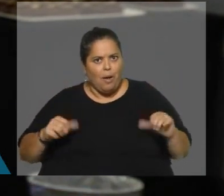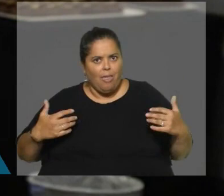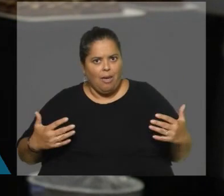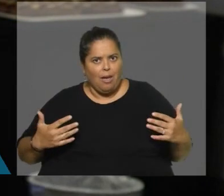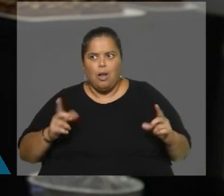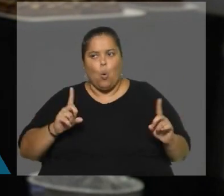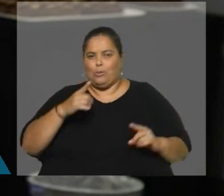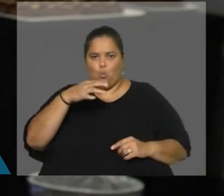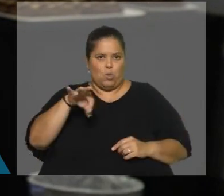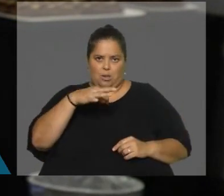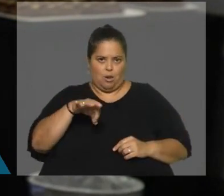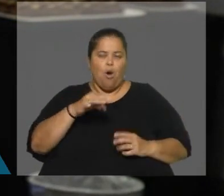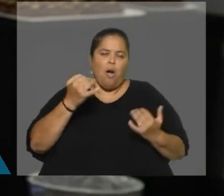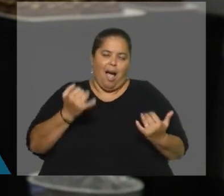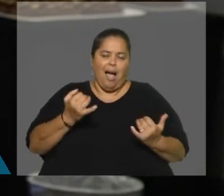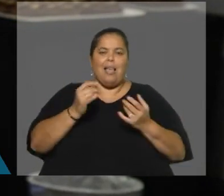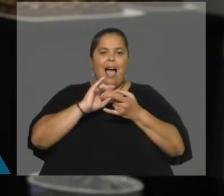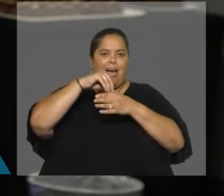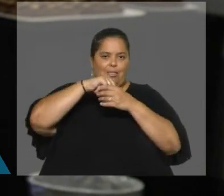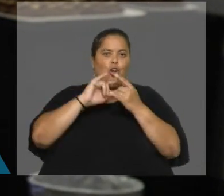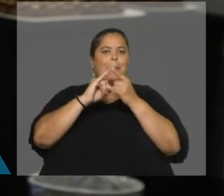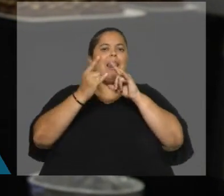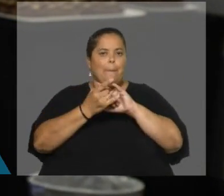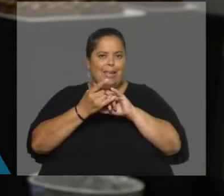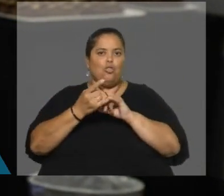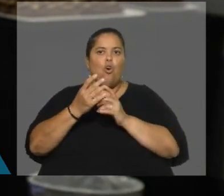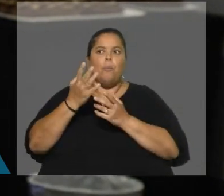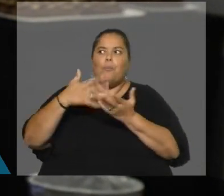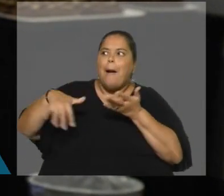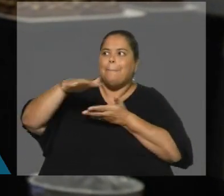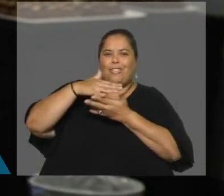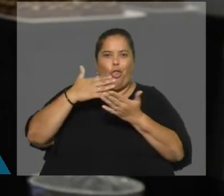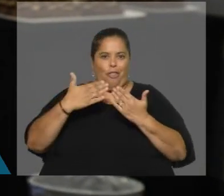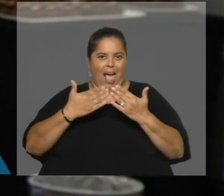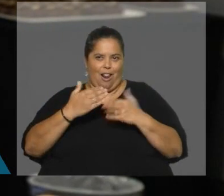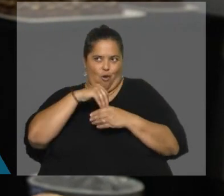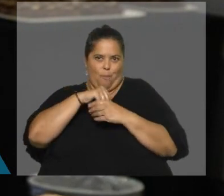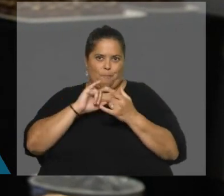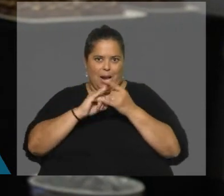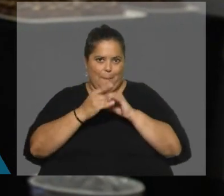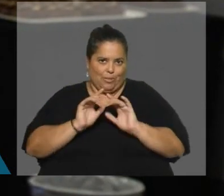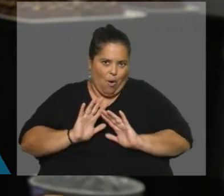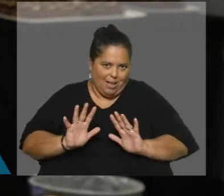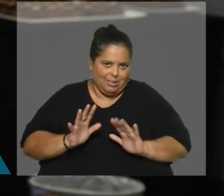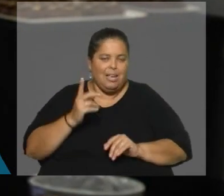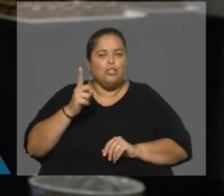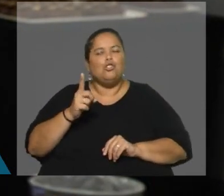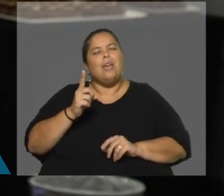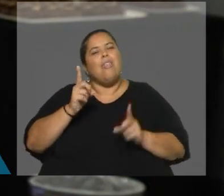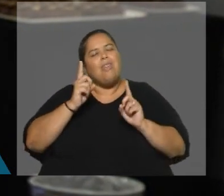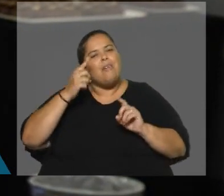es lo único, el Parlamento es un ámbito de diálogo, y me parece que hay